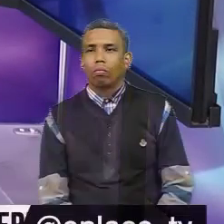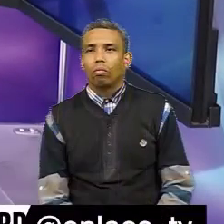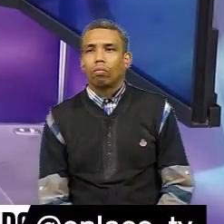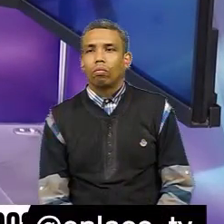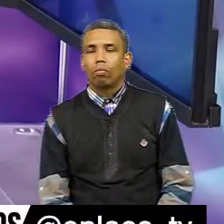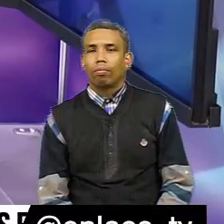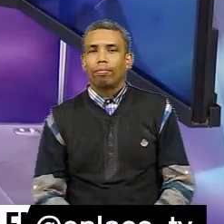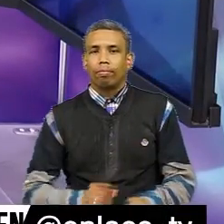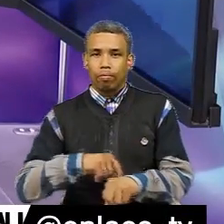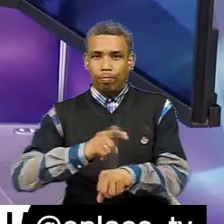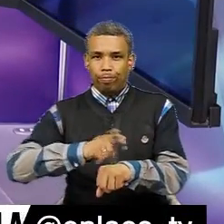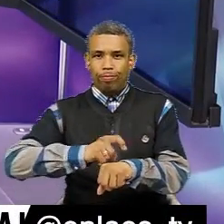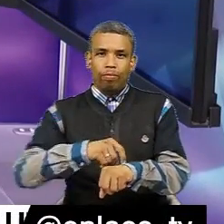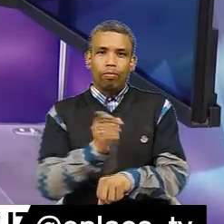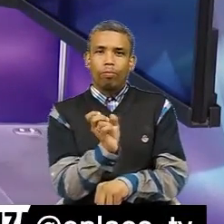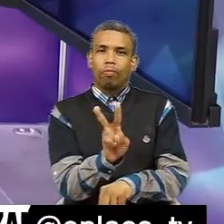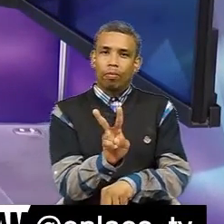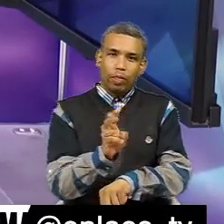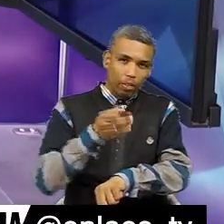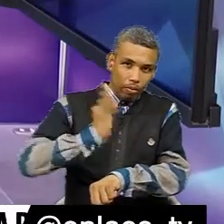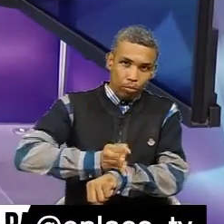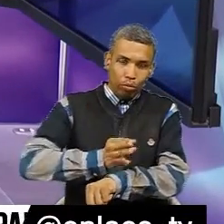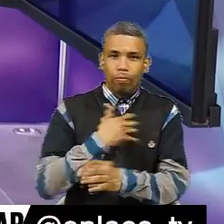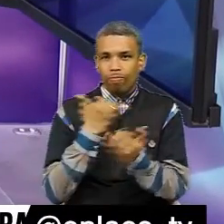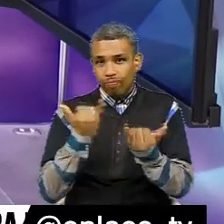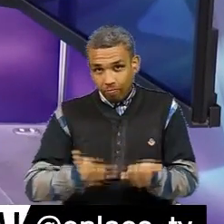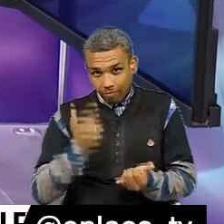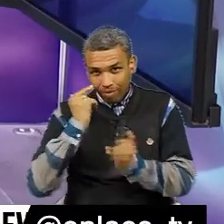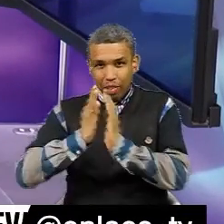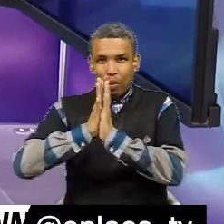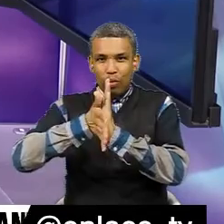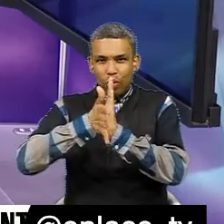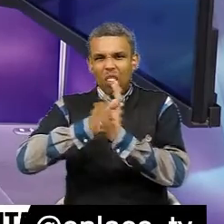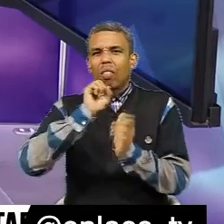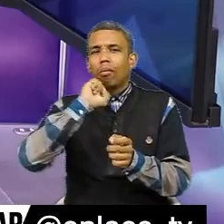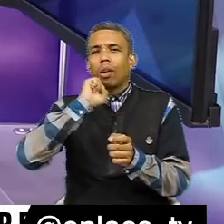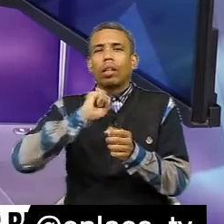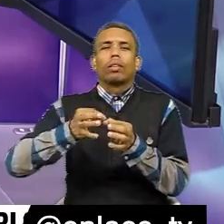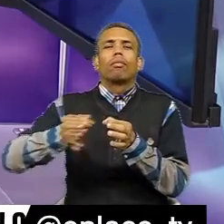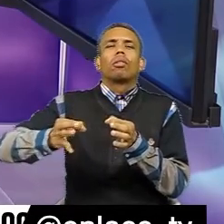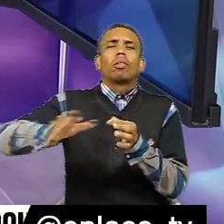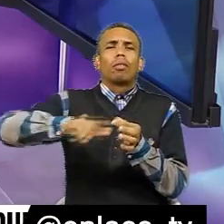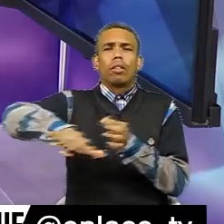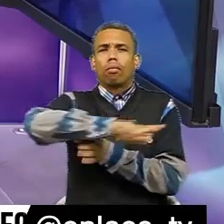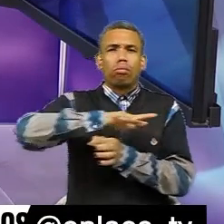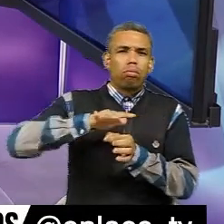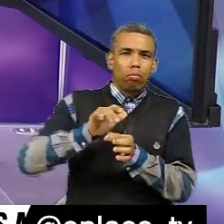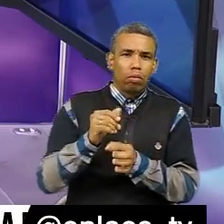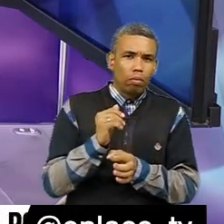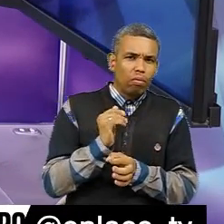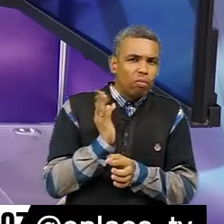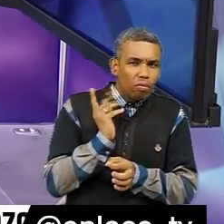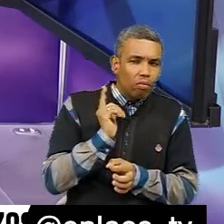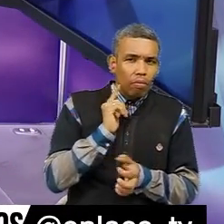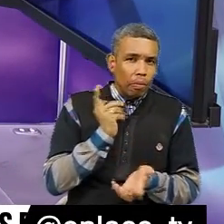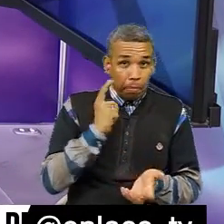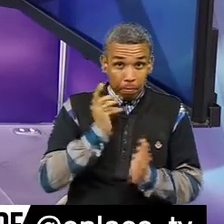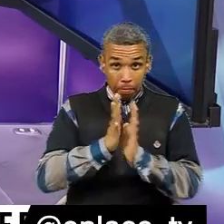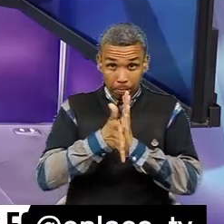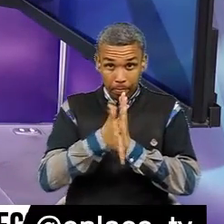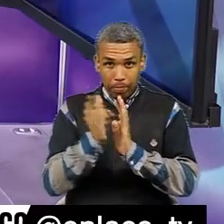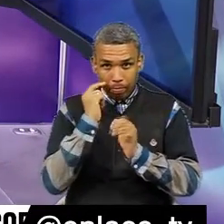12 en punto del mediodía y los saludamos con la información más importante de nuestra ciudad y región. Bienvenidos a Enlace Noticias. A continuación veamos